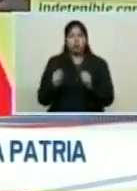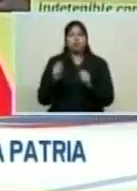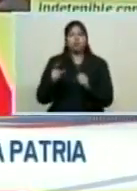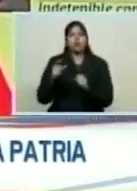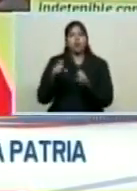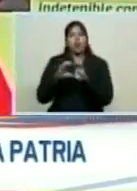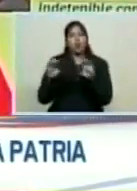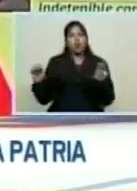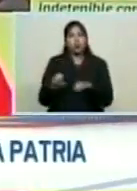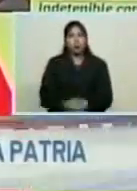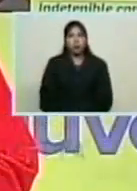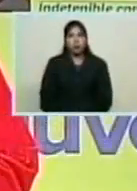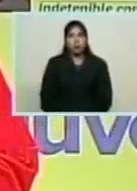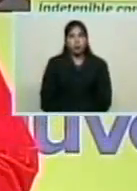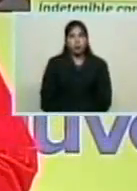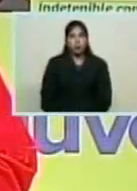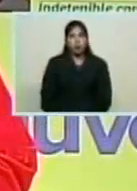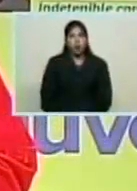educación.